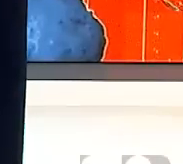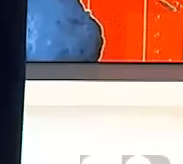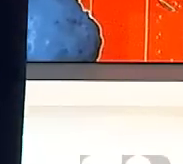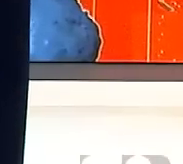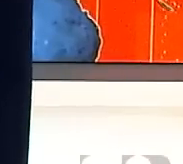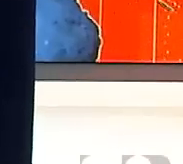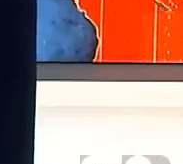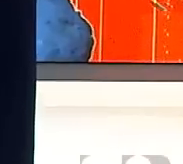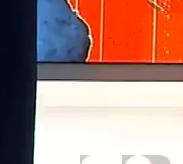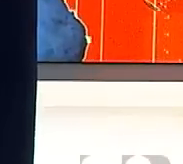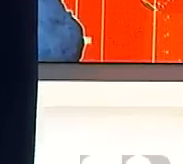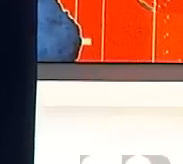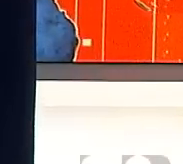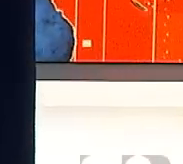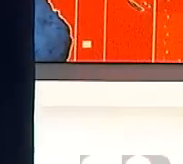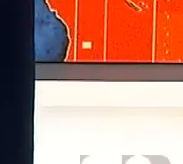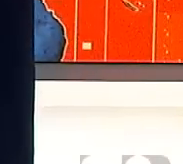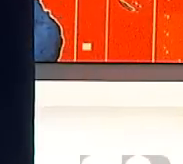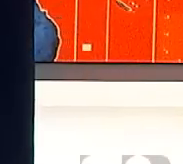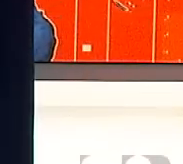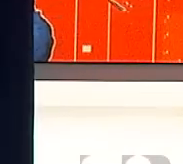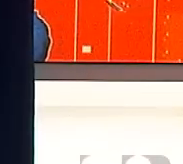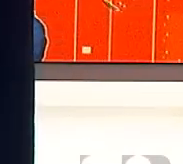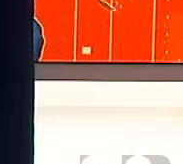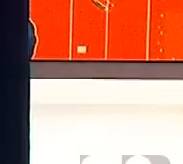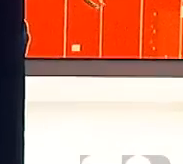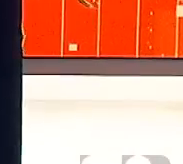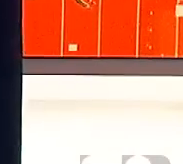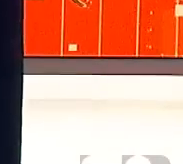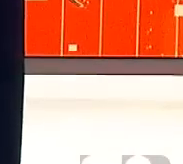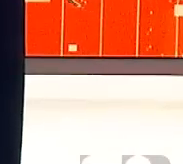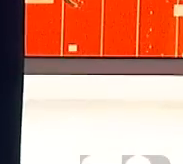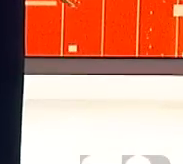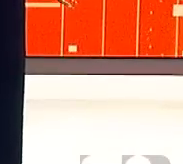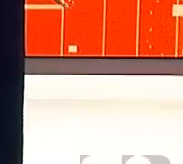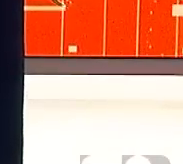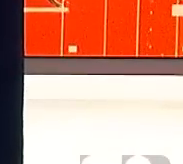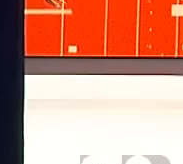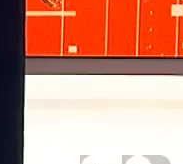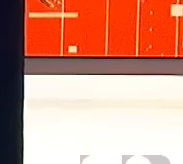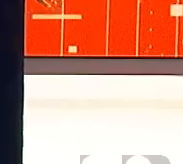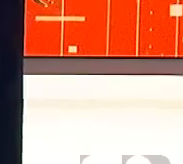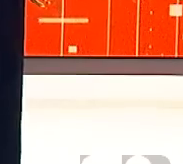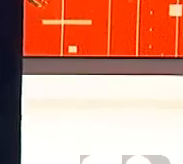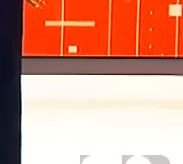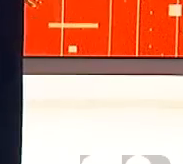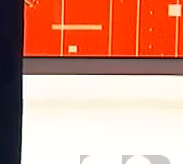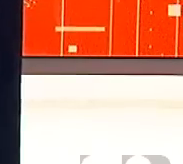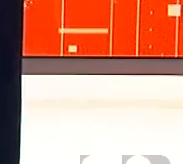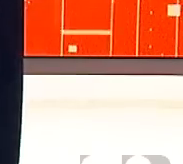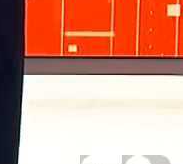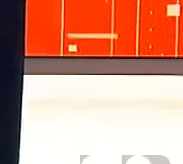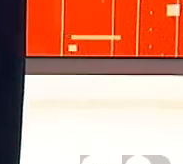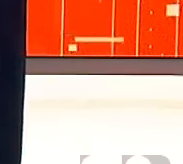buenos días. Ya estamos de regreso en las noticias de la comunidad. Hoy gran movimiento se registra en la capital por el inicio de las